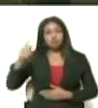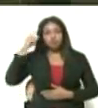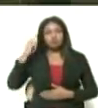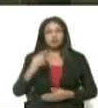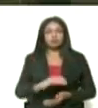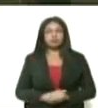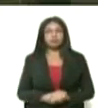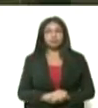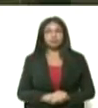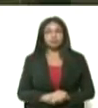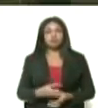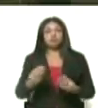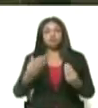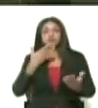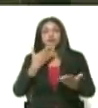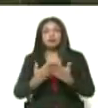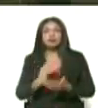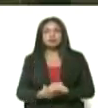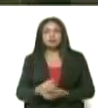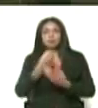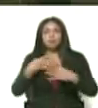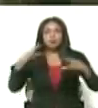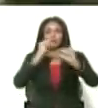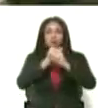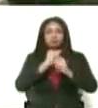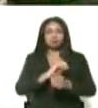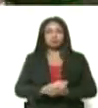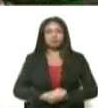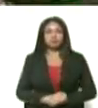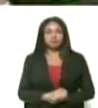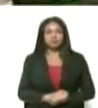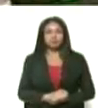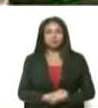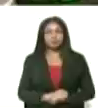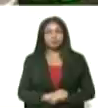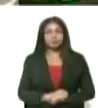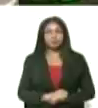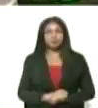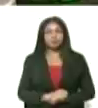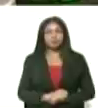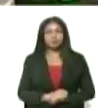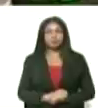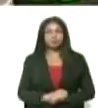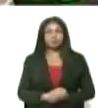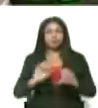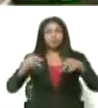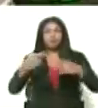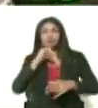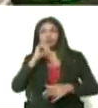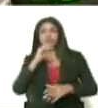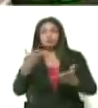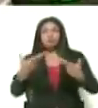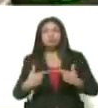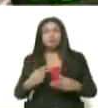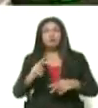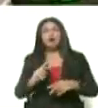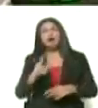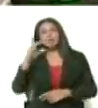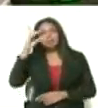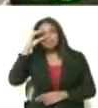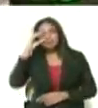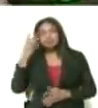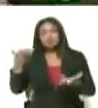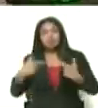que muchísimas gracias y buenas noches. Actualizada información que daba la vicepresidenta ejecutiva de la República,